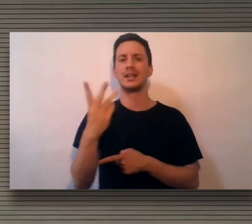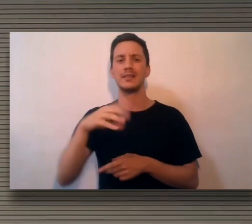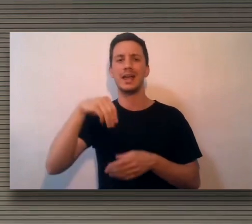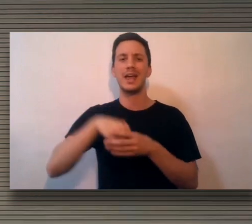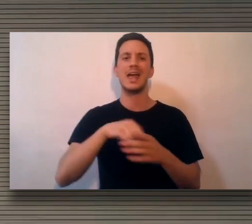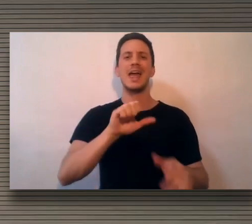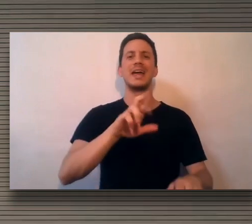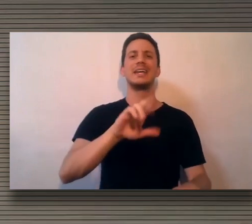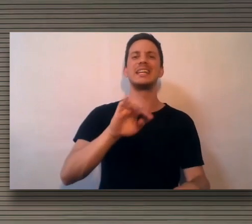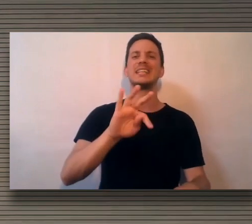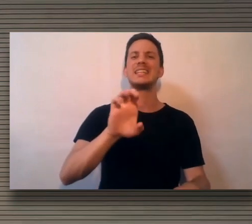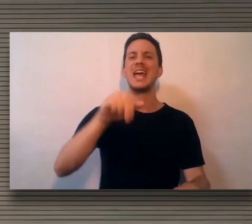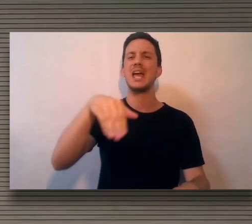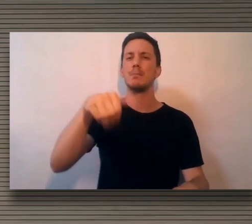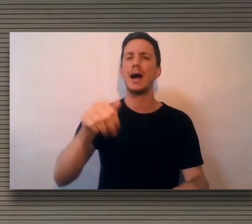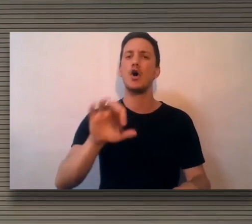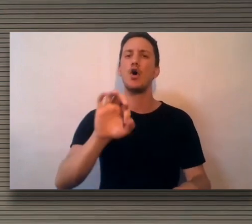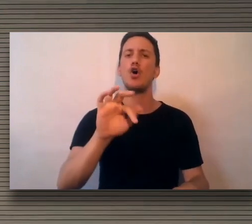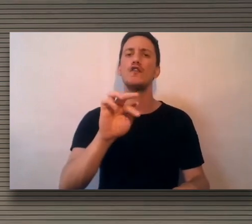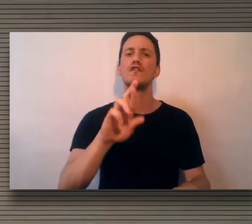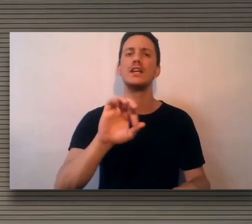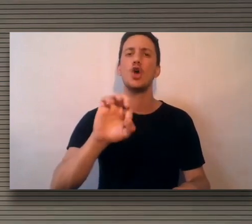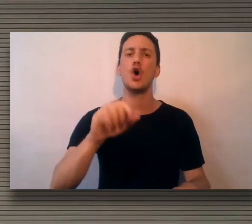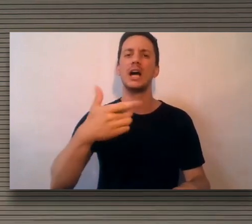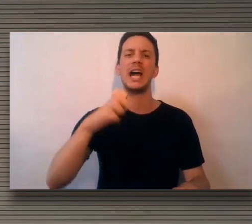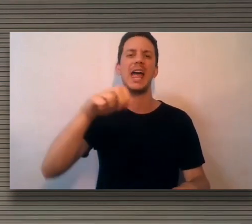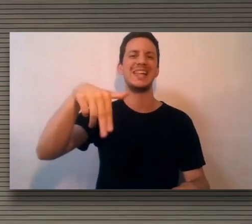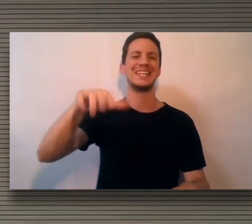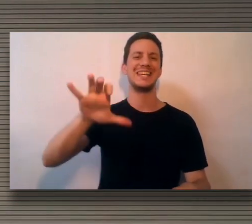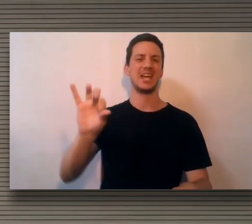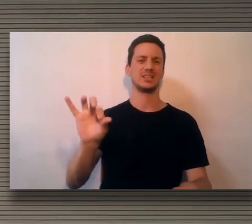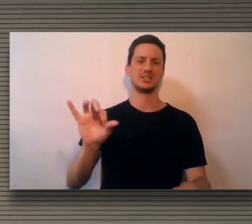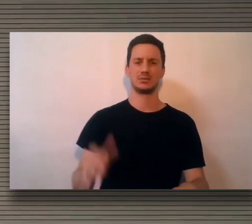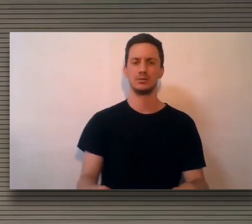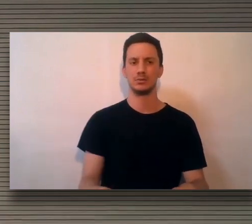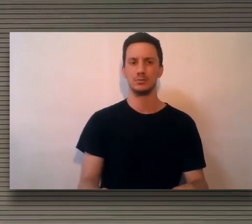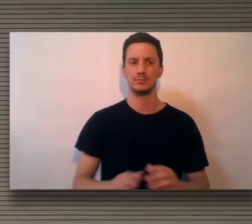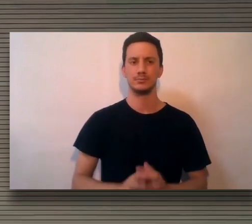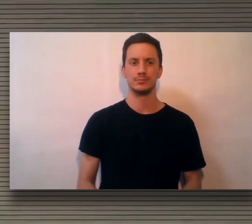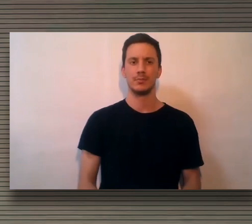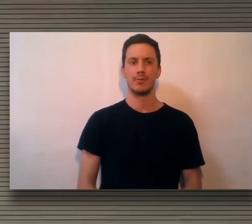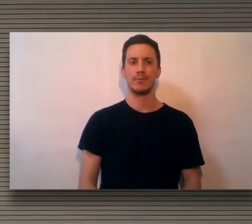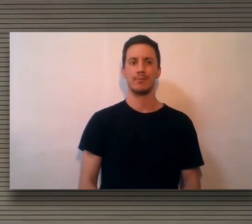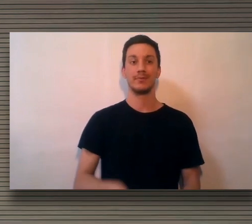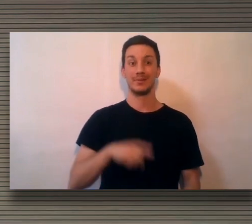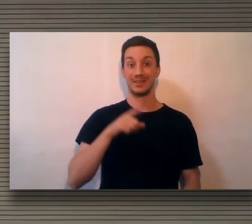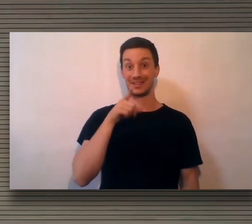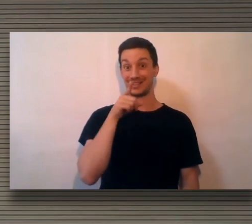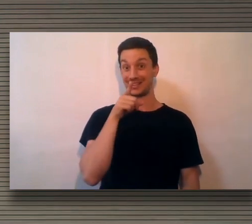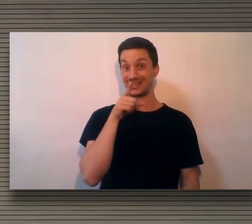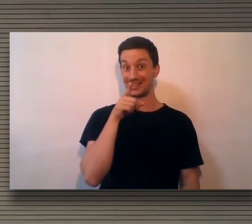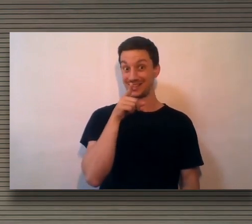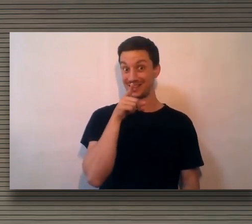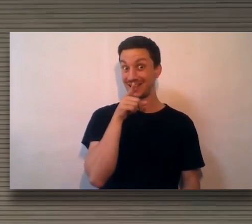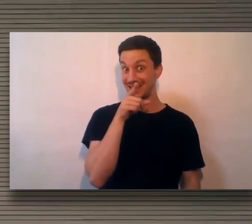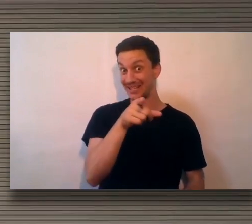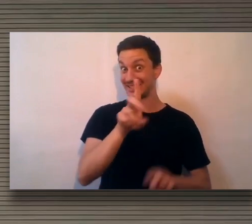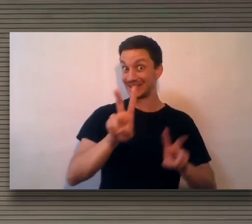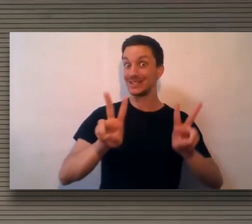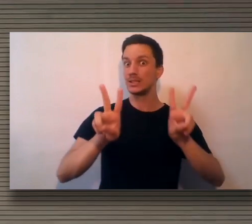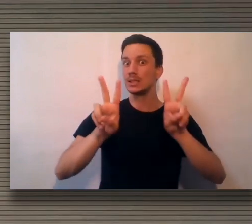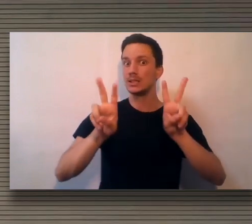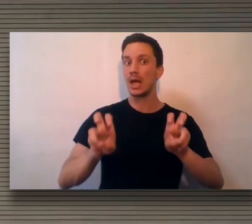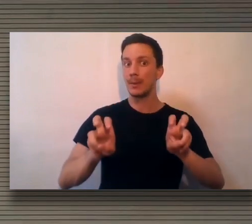uleritema o friógenes? Ah, el, el uleritema o fiógenes,